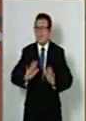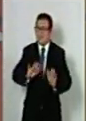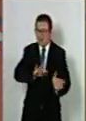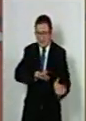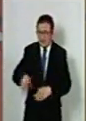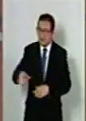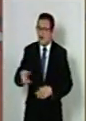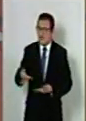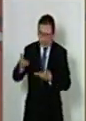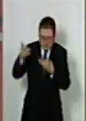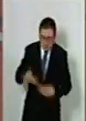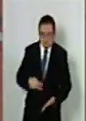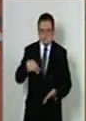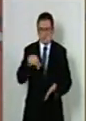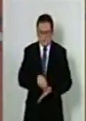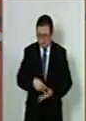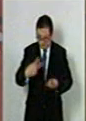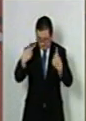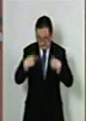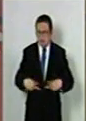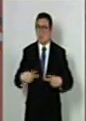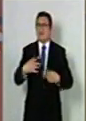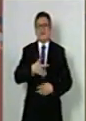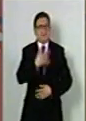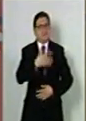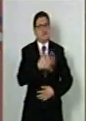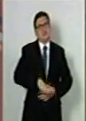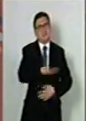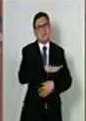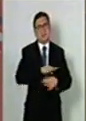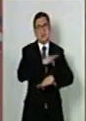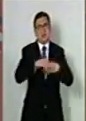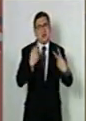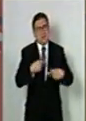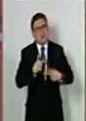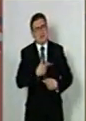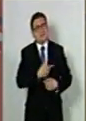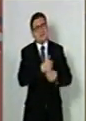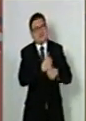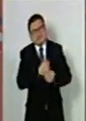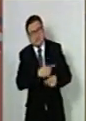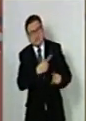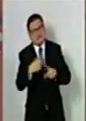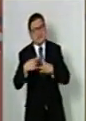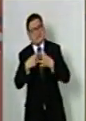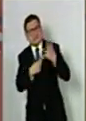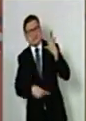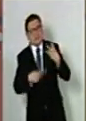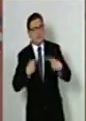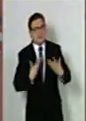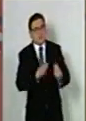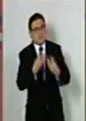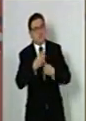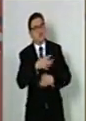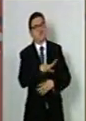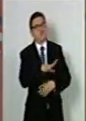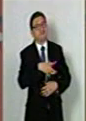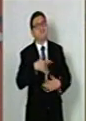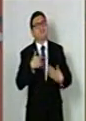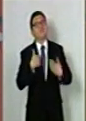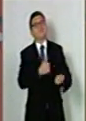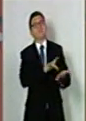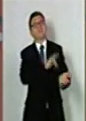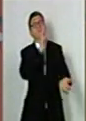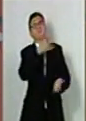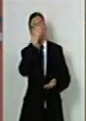el sentimiento de la población, con lo que millones de madres, de